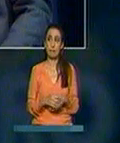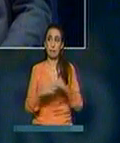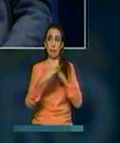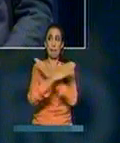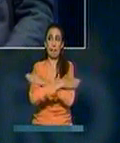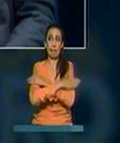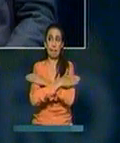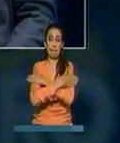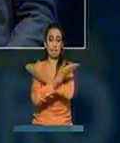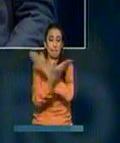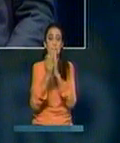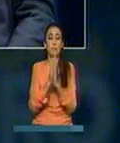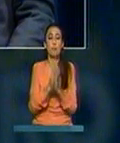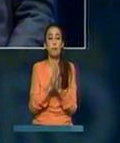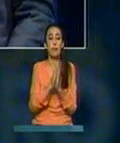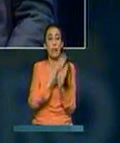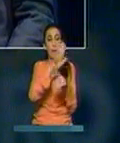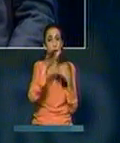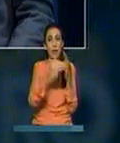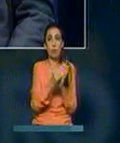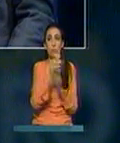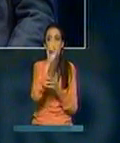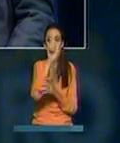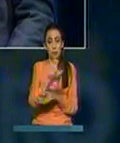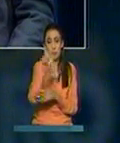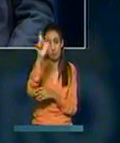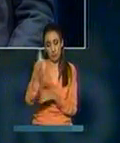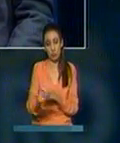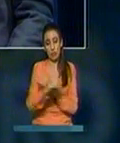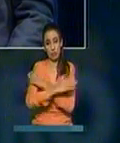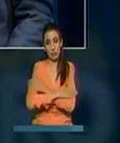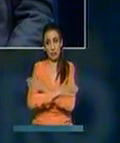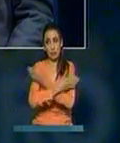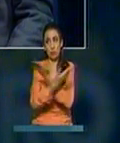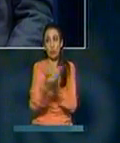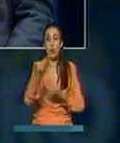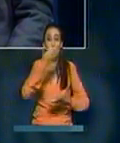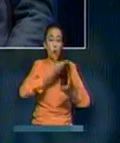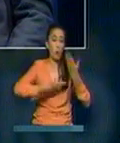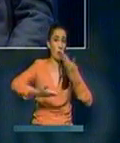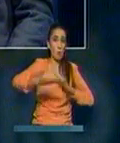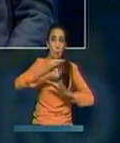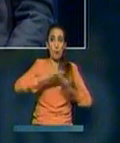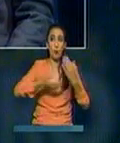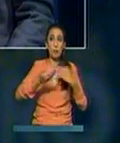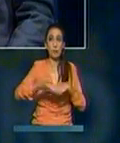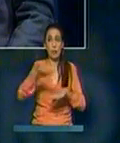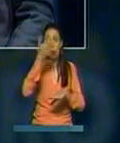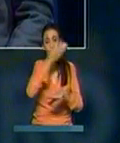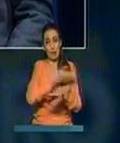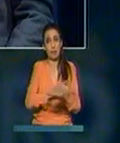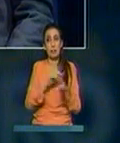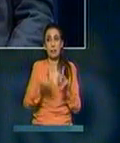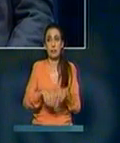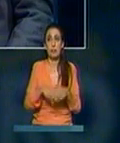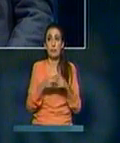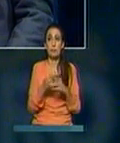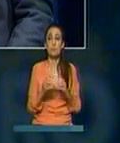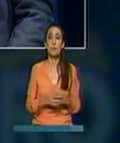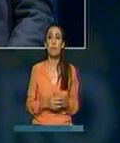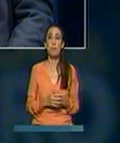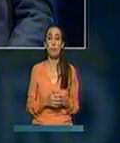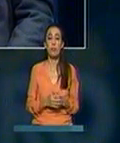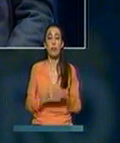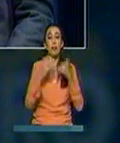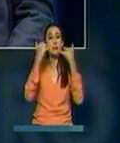para Javier y para Pedro en Quito. Estuvimos compartiendo con ellos en días anteriores este evento. Ahora